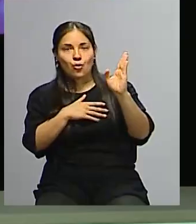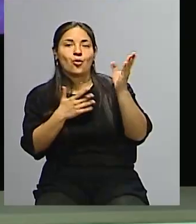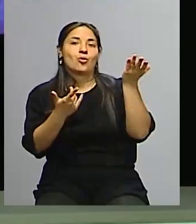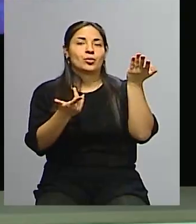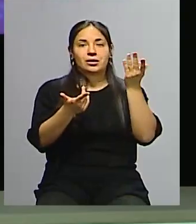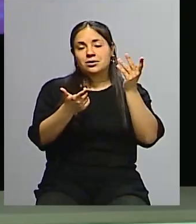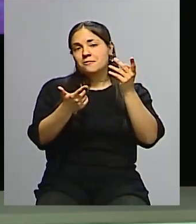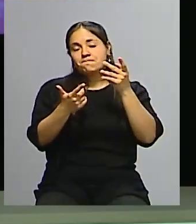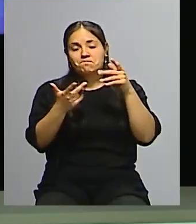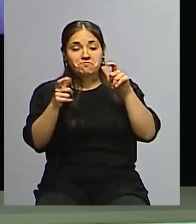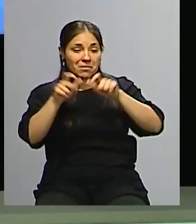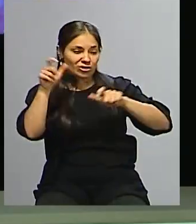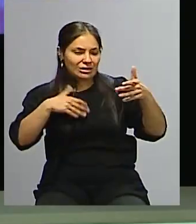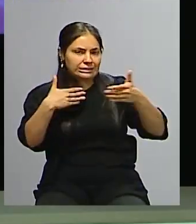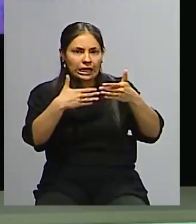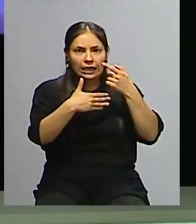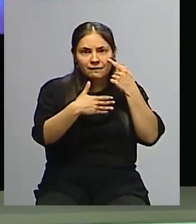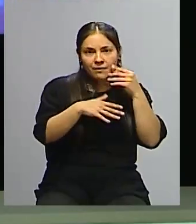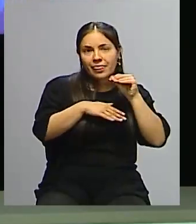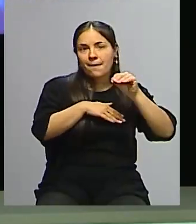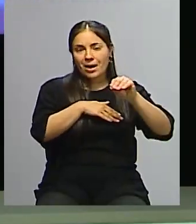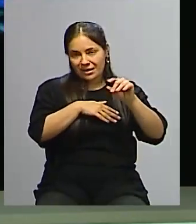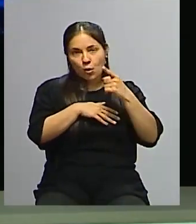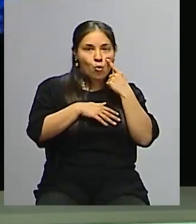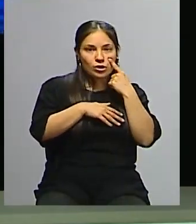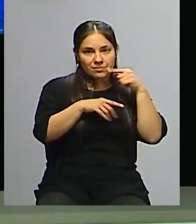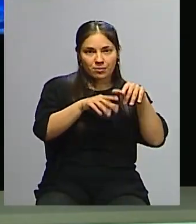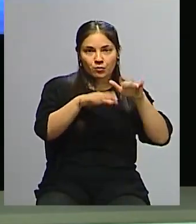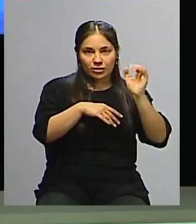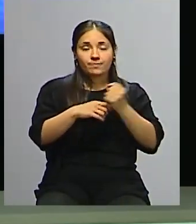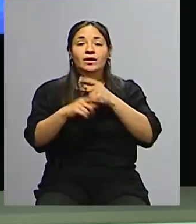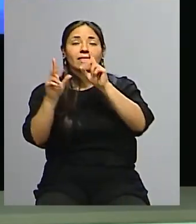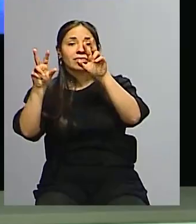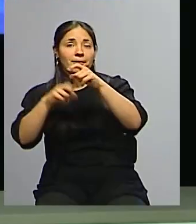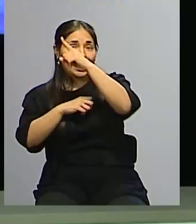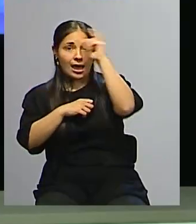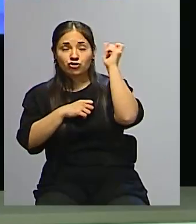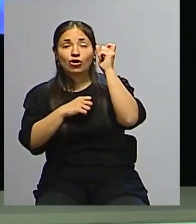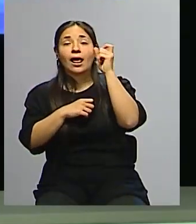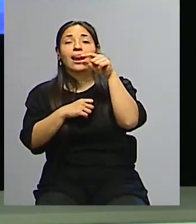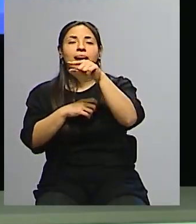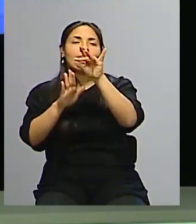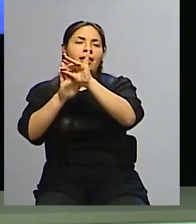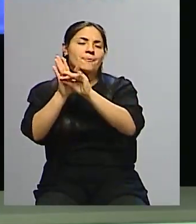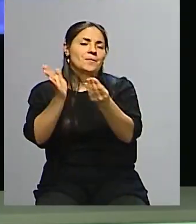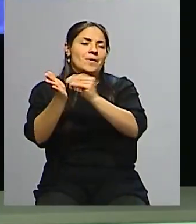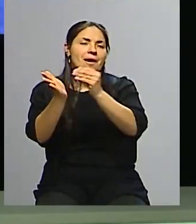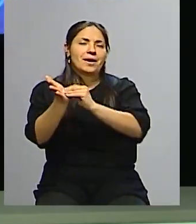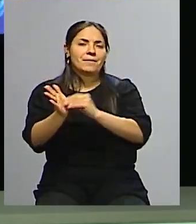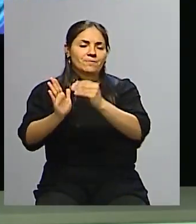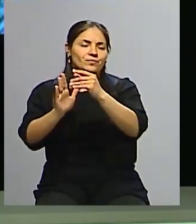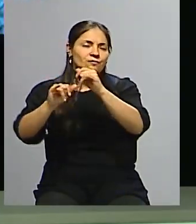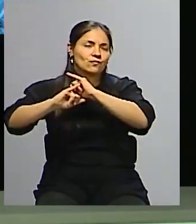de todos los habitantes de ese departamento. Y después a nivel nacional, bueno, se empiezan a agregar nuevos datos y algunos tipos